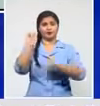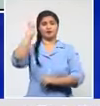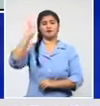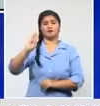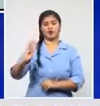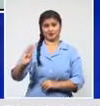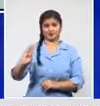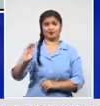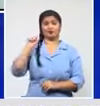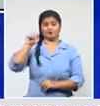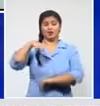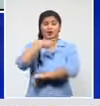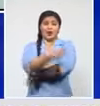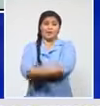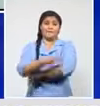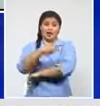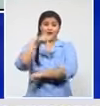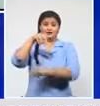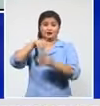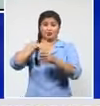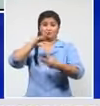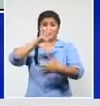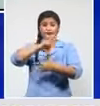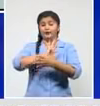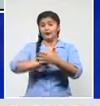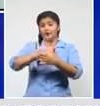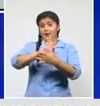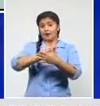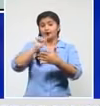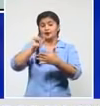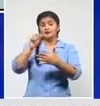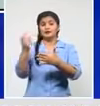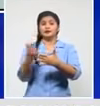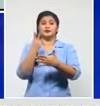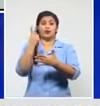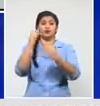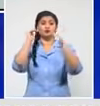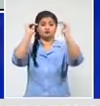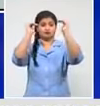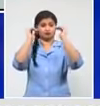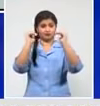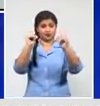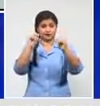como país de las Américas, en segundo lugar de importancia,